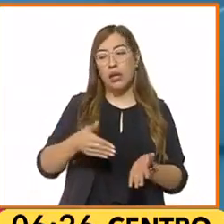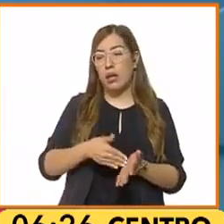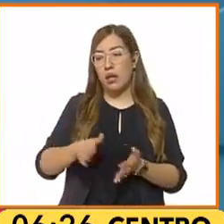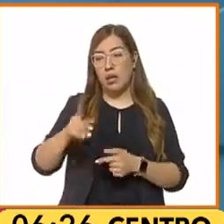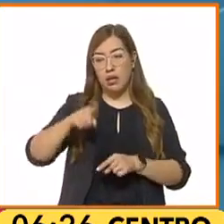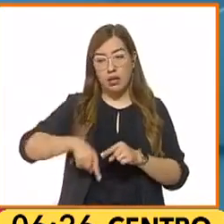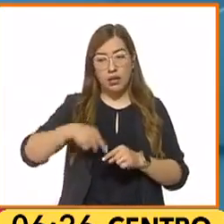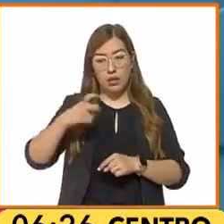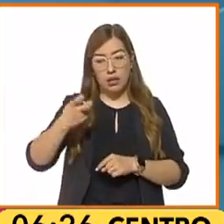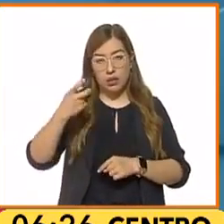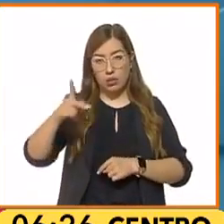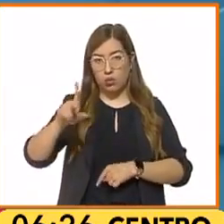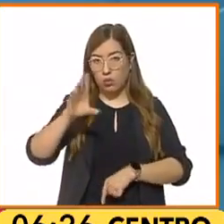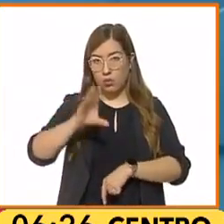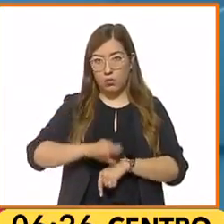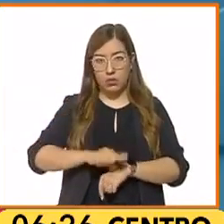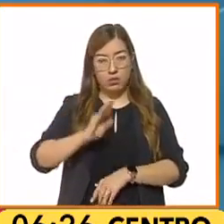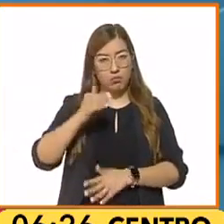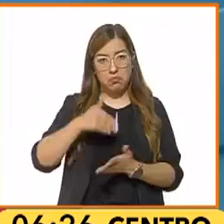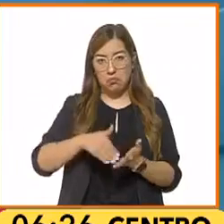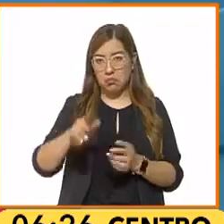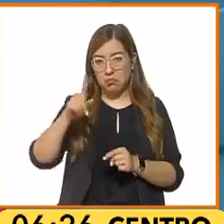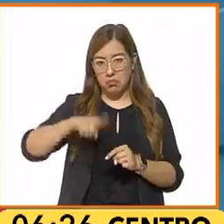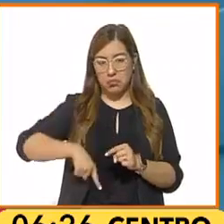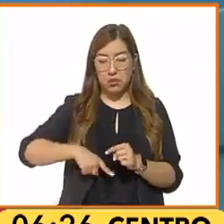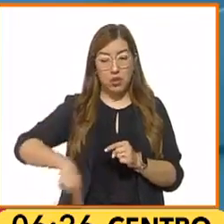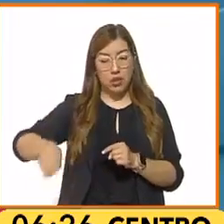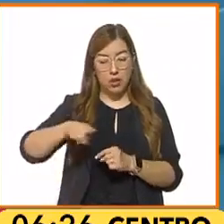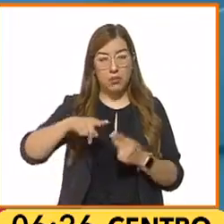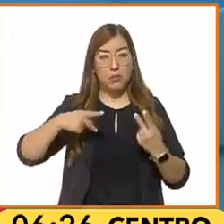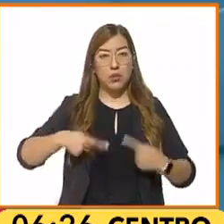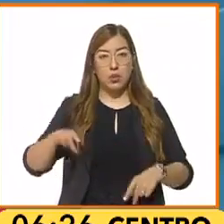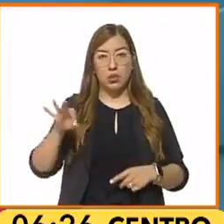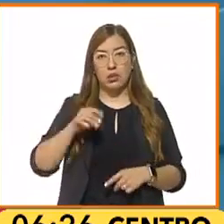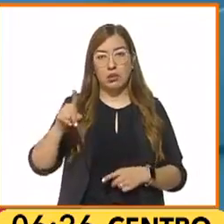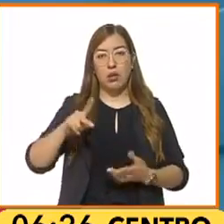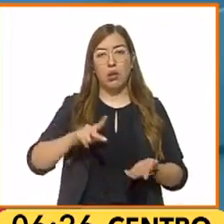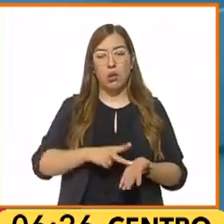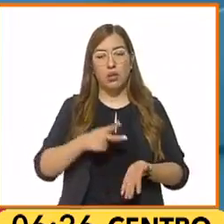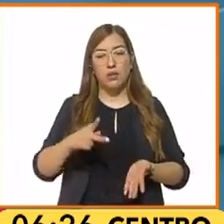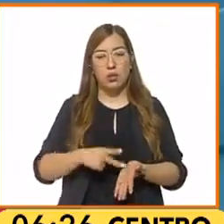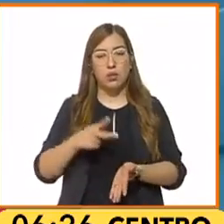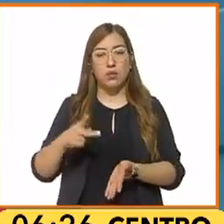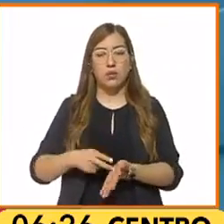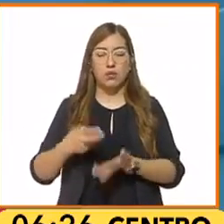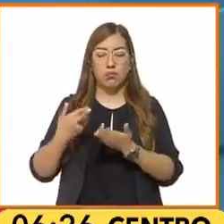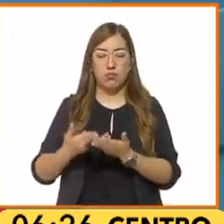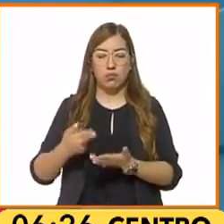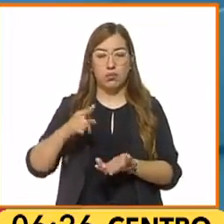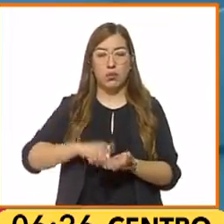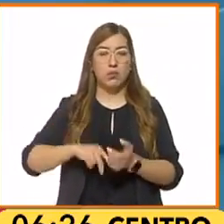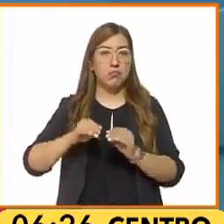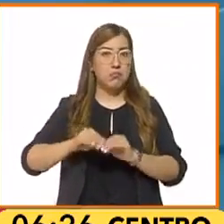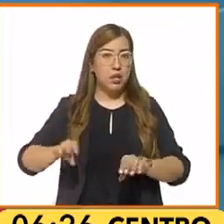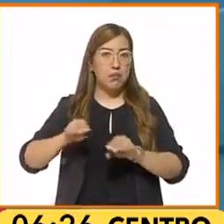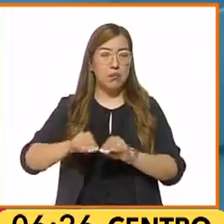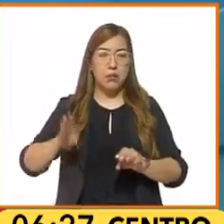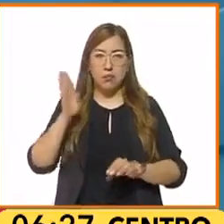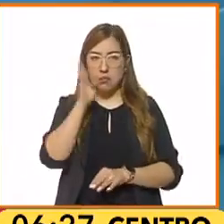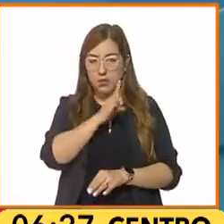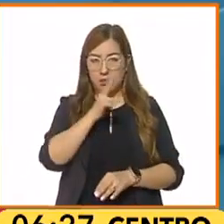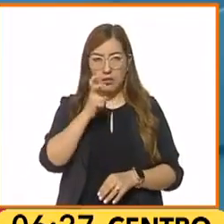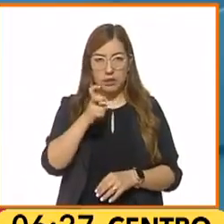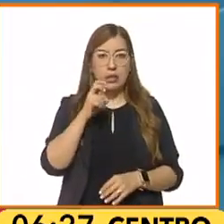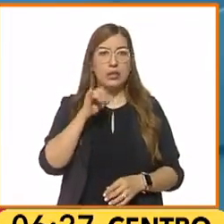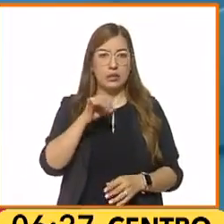de la concesión a quienes transmitan de manera reincidente esos contenidos. Entonces, sí están